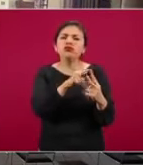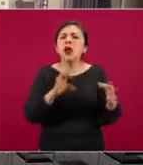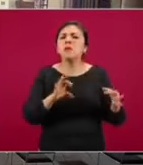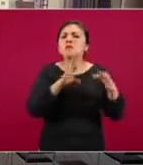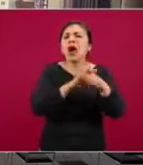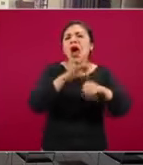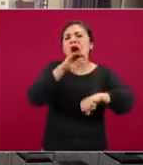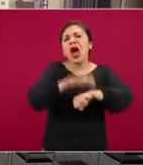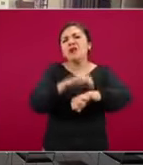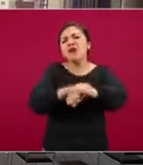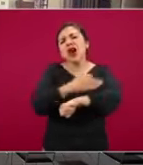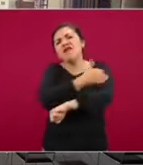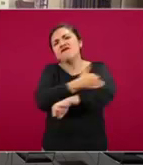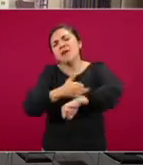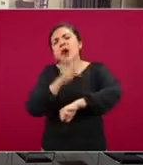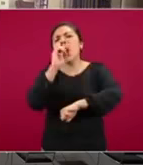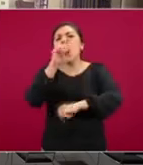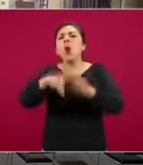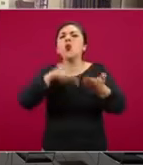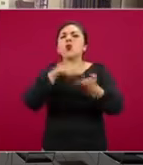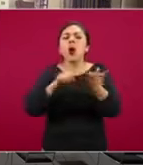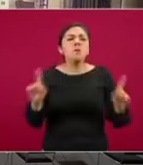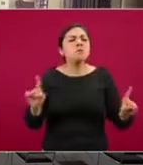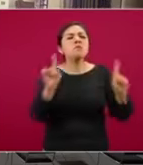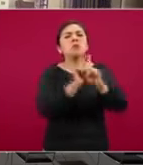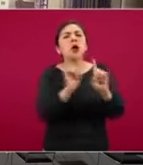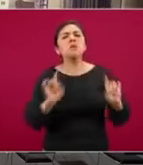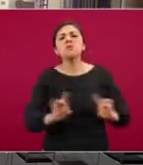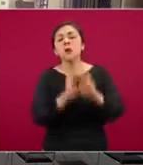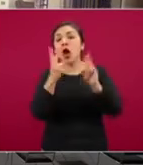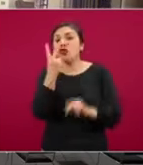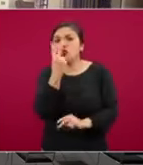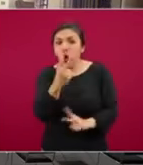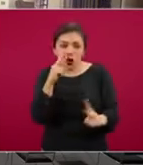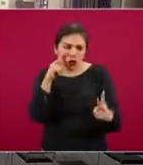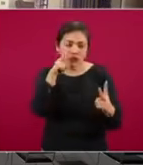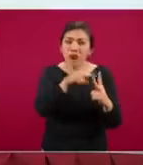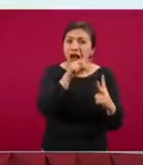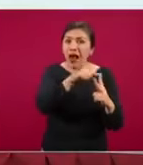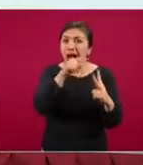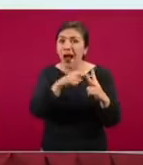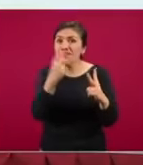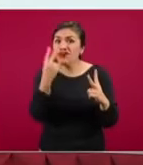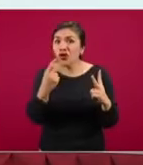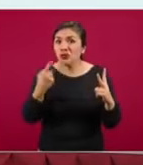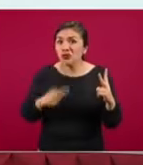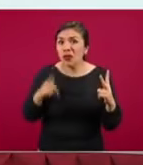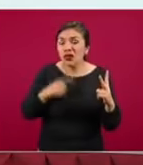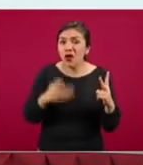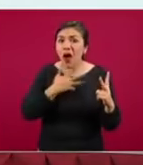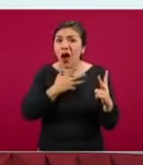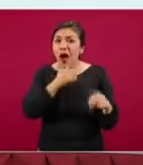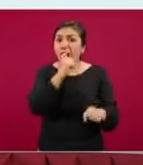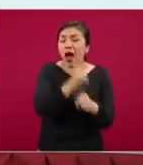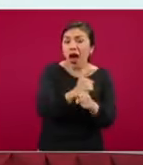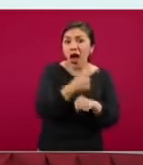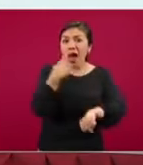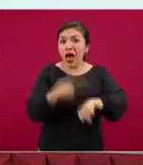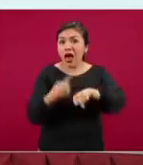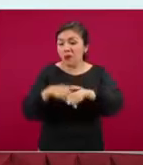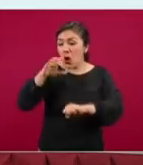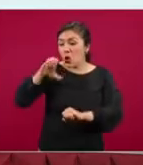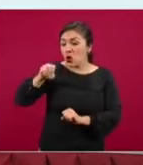sí en tiempo, en lugar y en persona. Al mínimo 2 casos, ya ahora que tenemos lógicamente COVID-19 como una